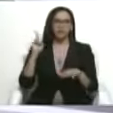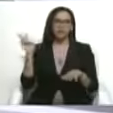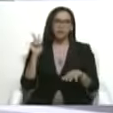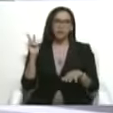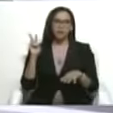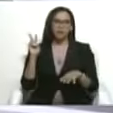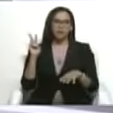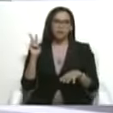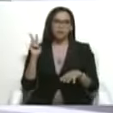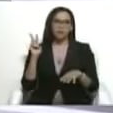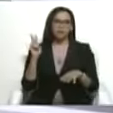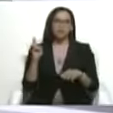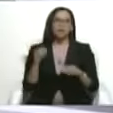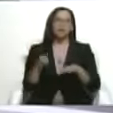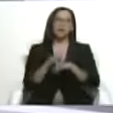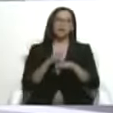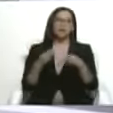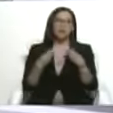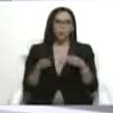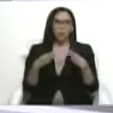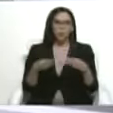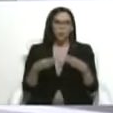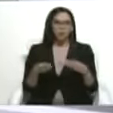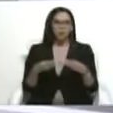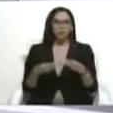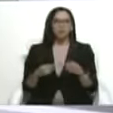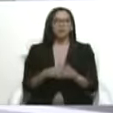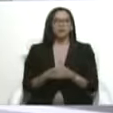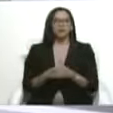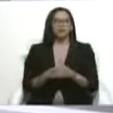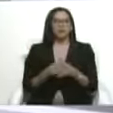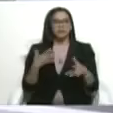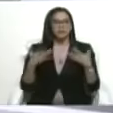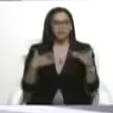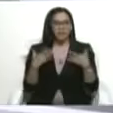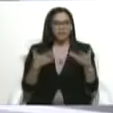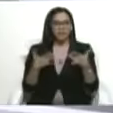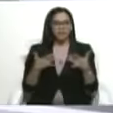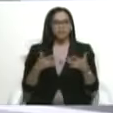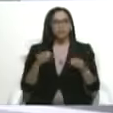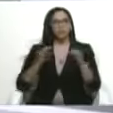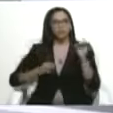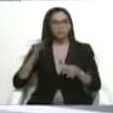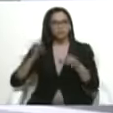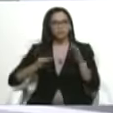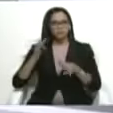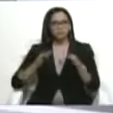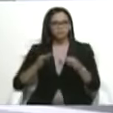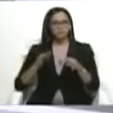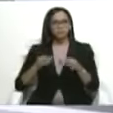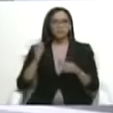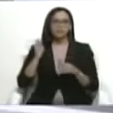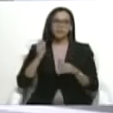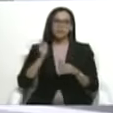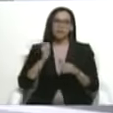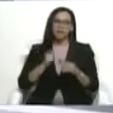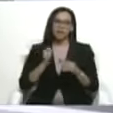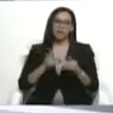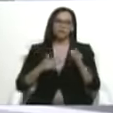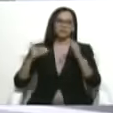a través del Ministerio Público, a través de los órganos auxiliares de justicia, a través de los tribunales penales